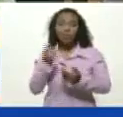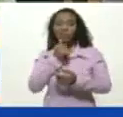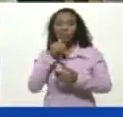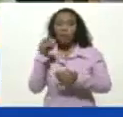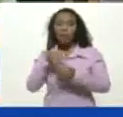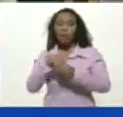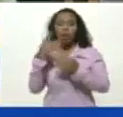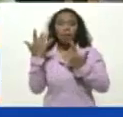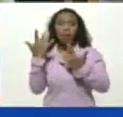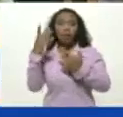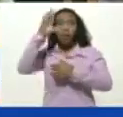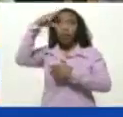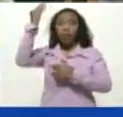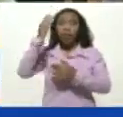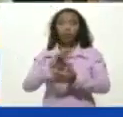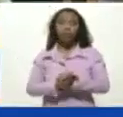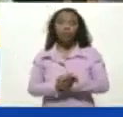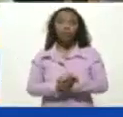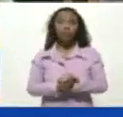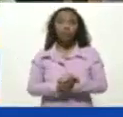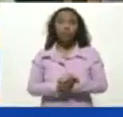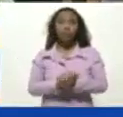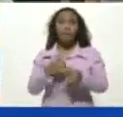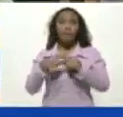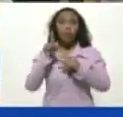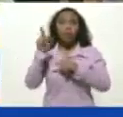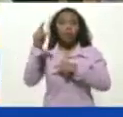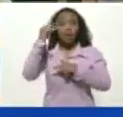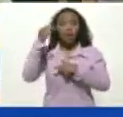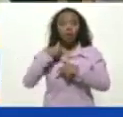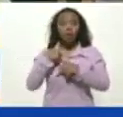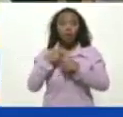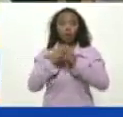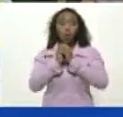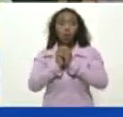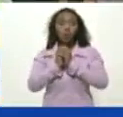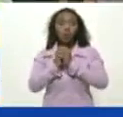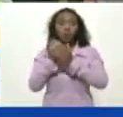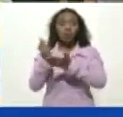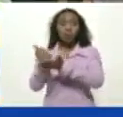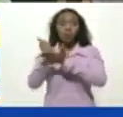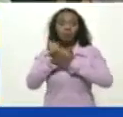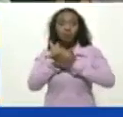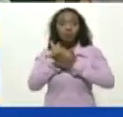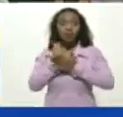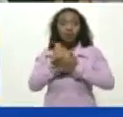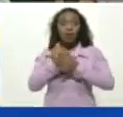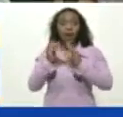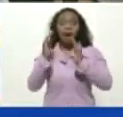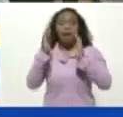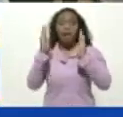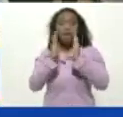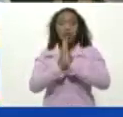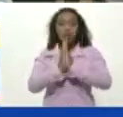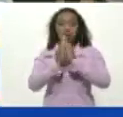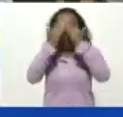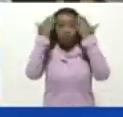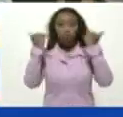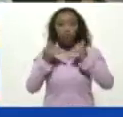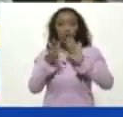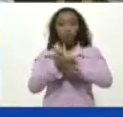mano? Dios. Pero ese día yo me encomendé, cuando me regalaron la efigie de la Chinita, yo me encomendé a la